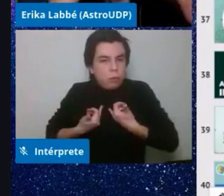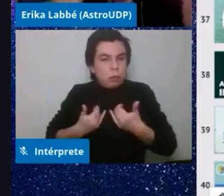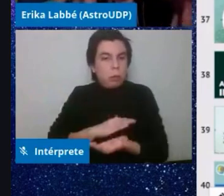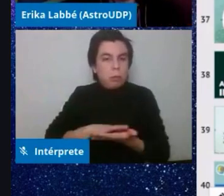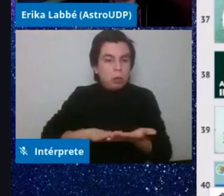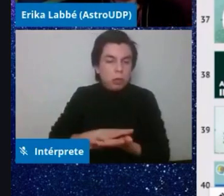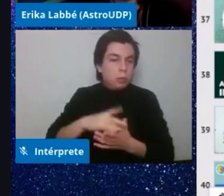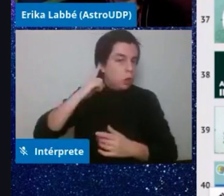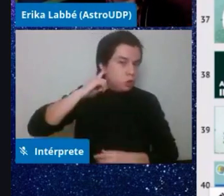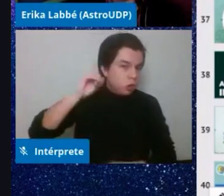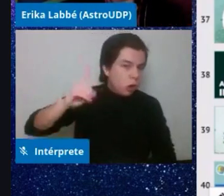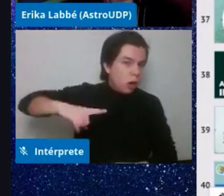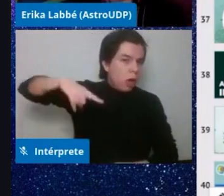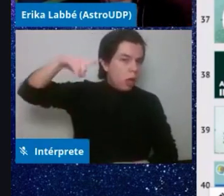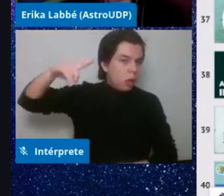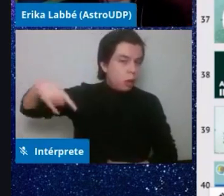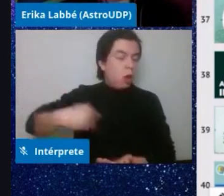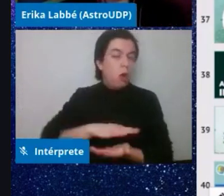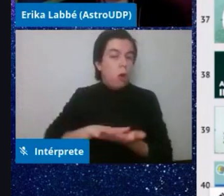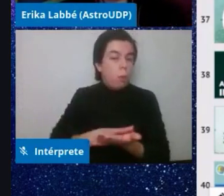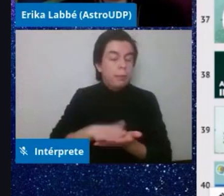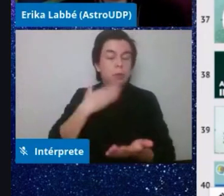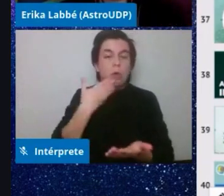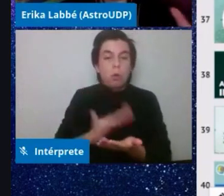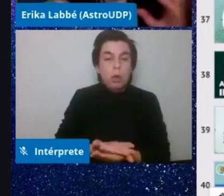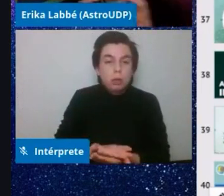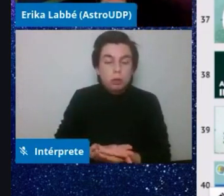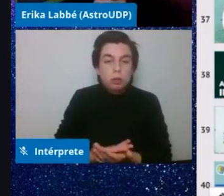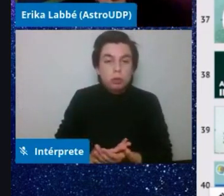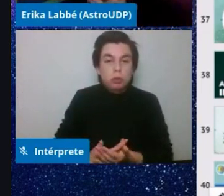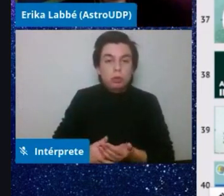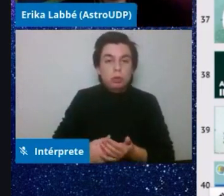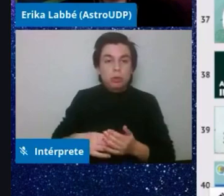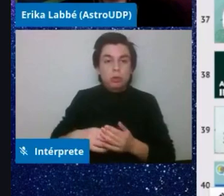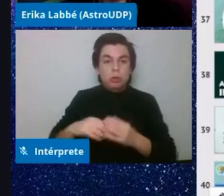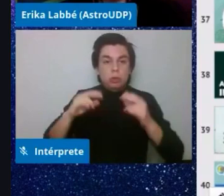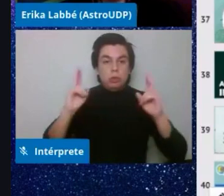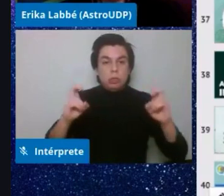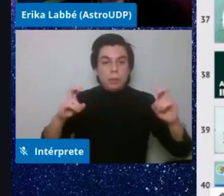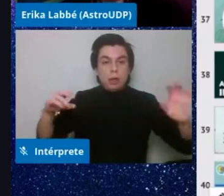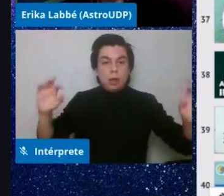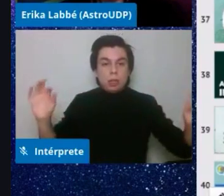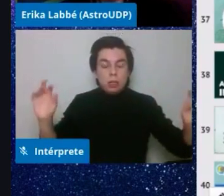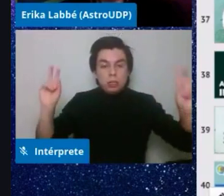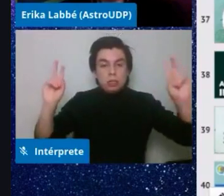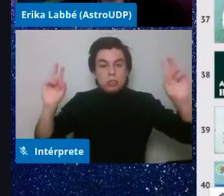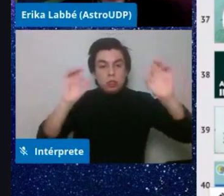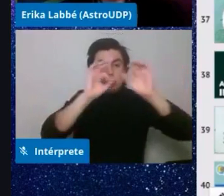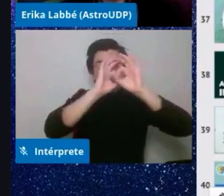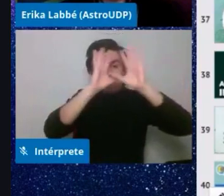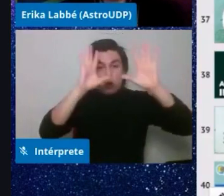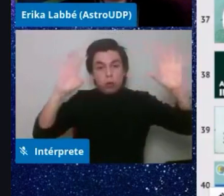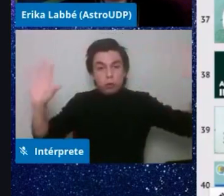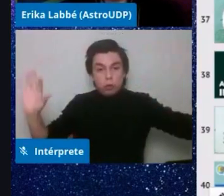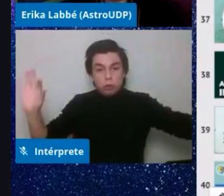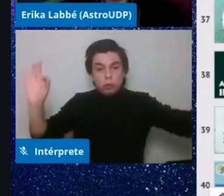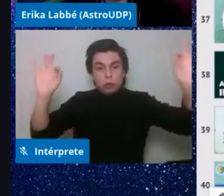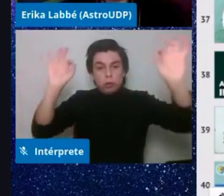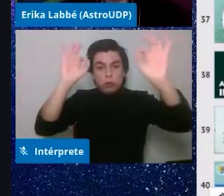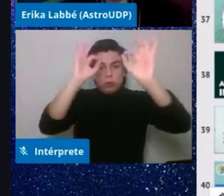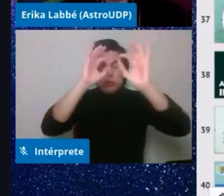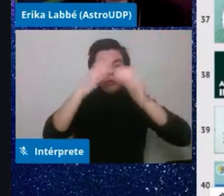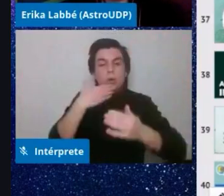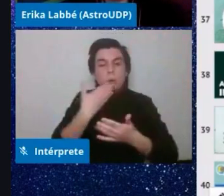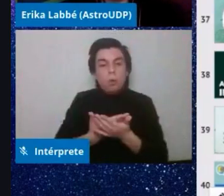no sé, sonido, por ejemplo, como lo Ujú. hicimos con estas capas internas del Sol que hicimos con Paulina Troncoso y Sergio Vázquez.